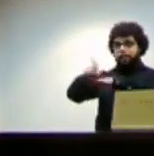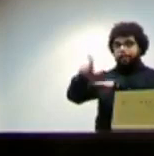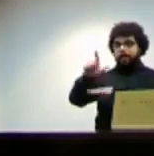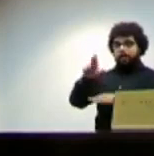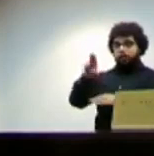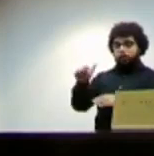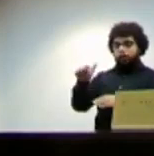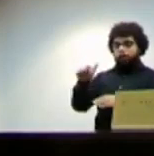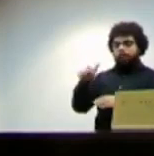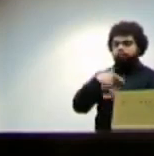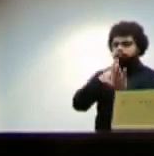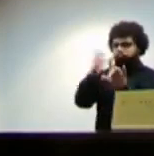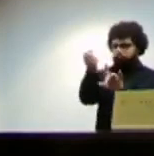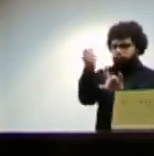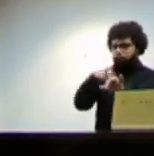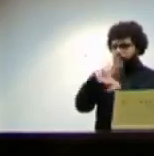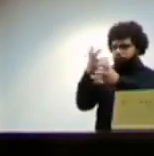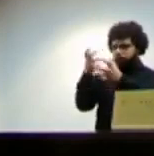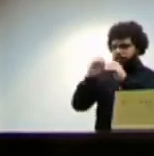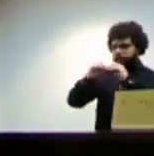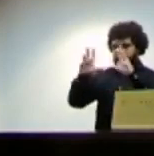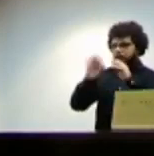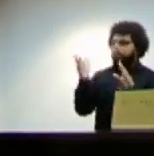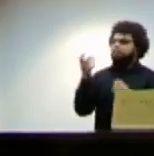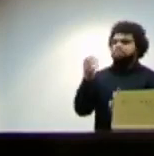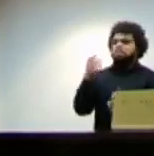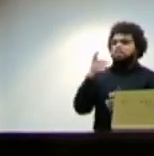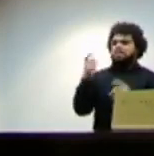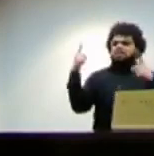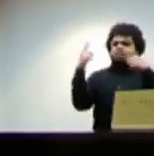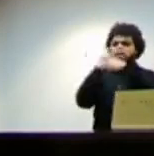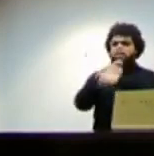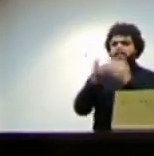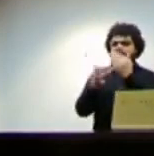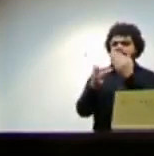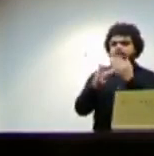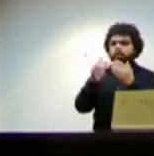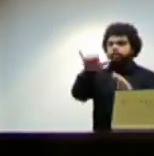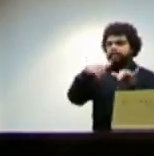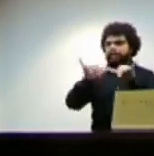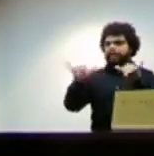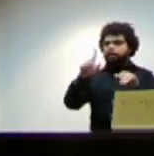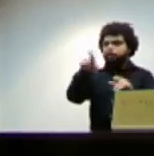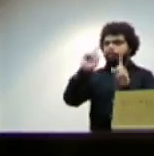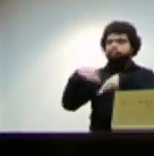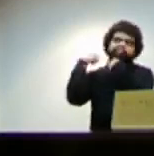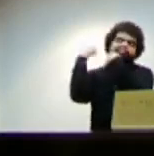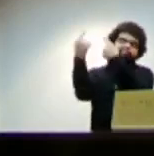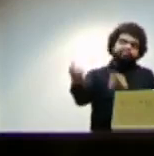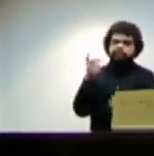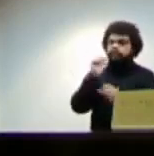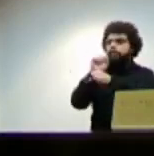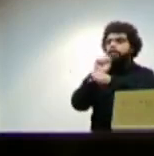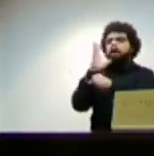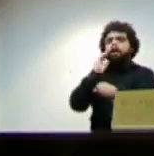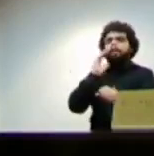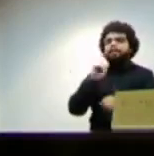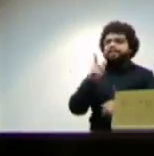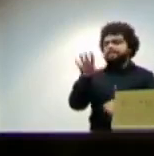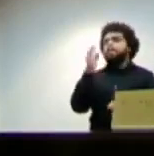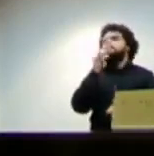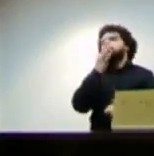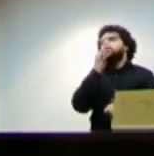ir aclarando y deshojando esto, porque esto es muy técnico. Y usted es ingeniero y está allí, lleva años luz allí, ahorita hablamos de esa